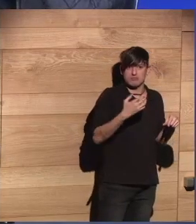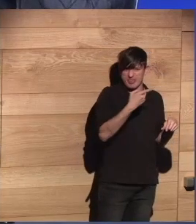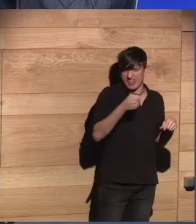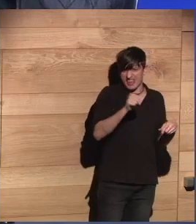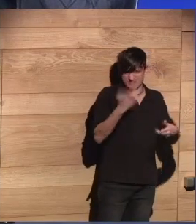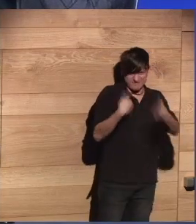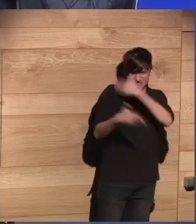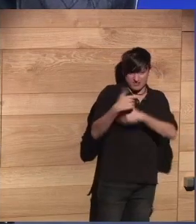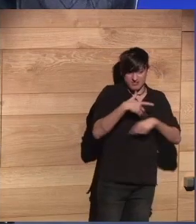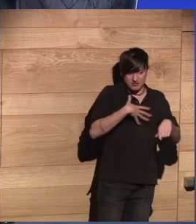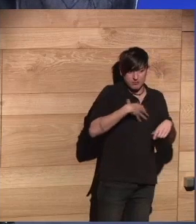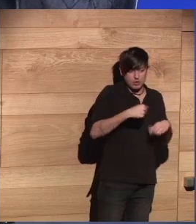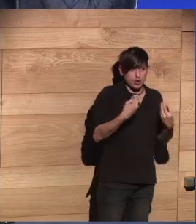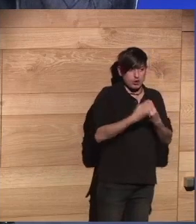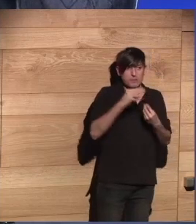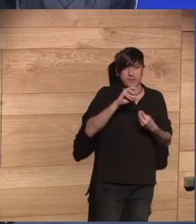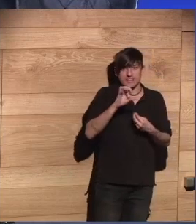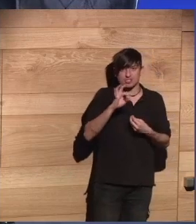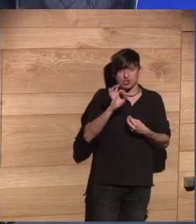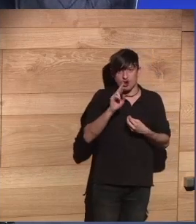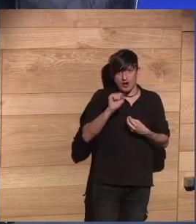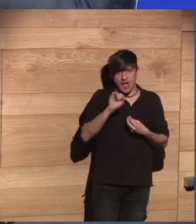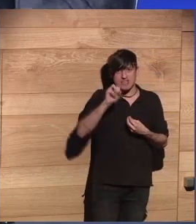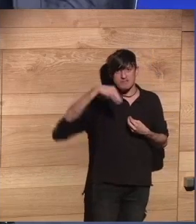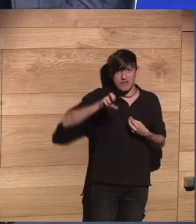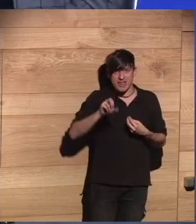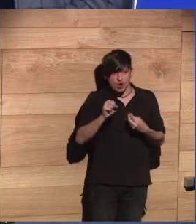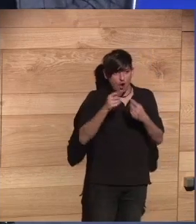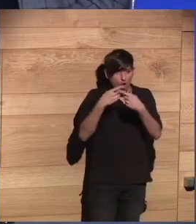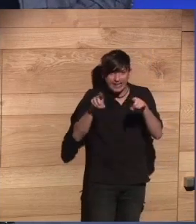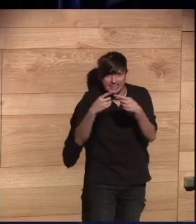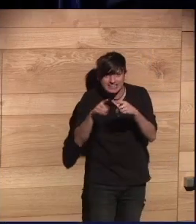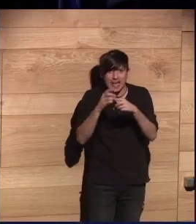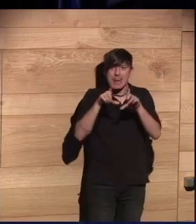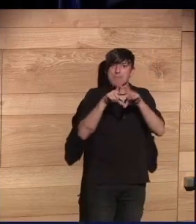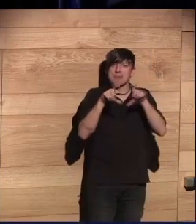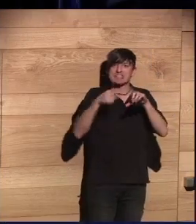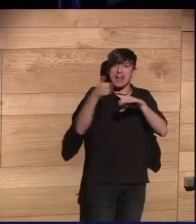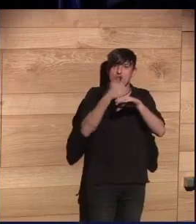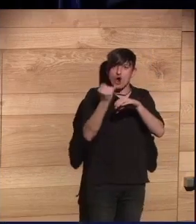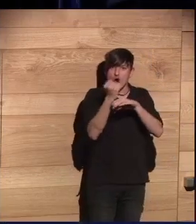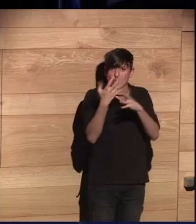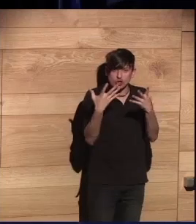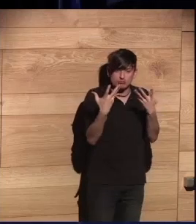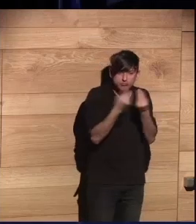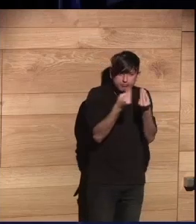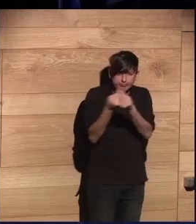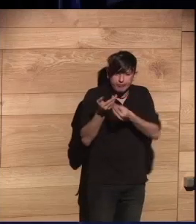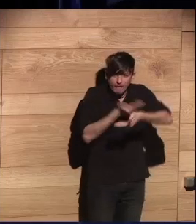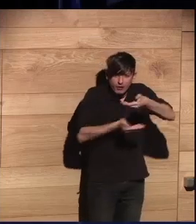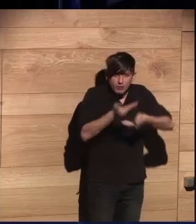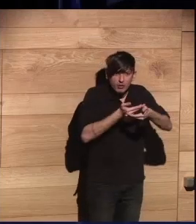años, con Pastora Imperio, con ese empresario, con esa orquesta, a poner en conjunción esto, ¿por qué no se ha vuelto